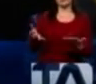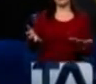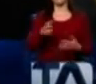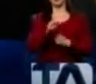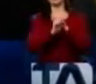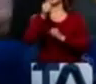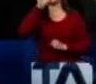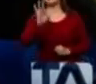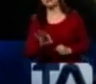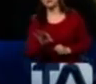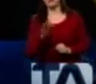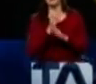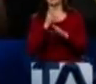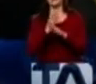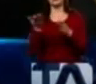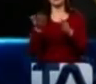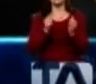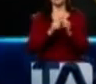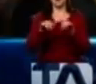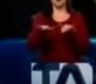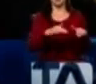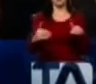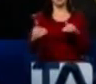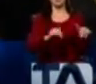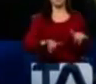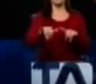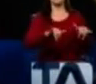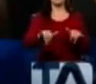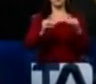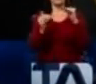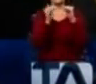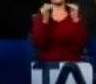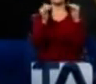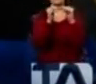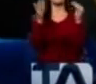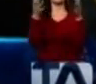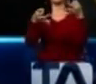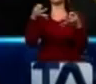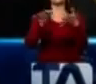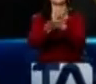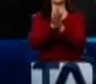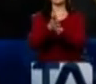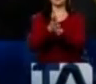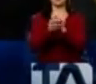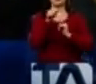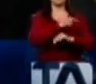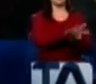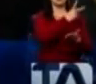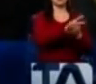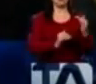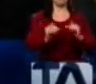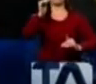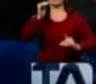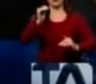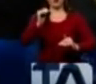los 19 años no hablaron de proporcionalidad, no hablaron de justicia, no hablaron de equidad. Y que todos esos dineros fueron a parar